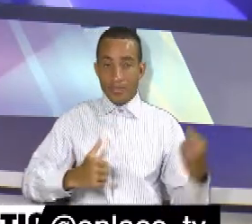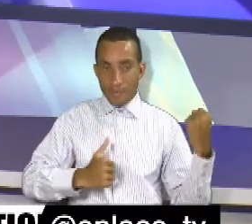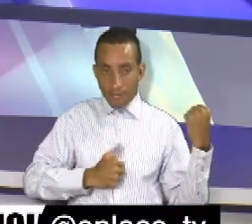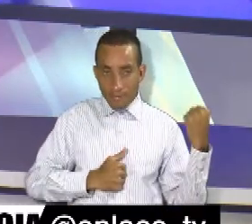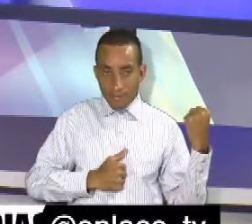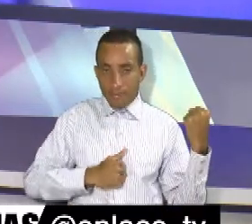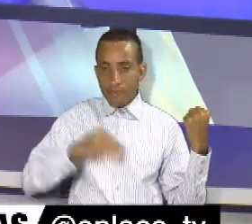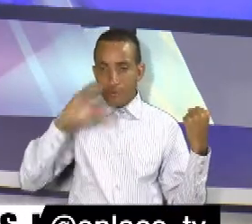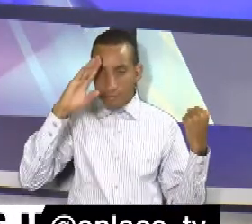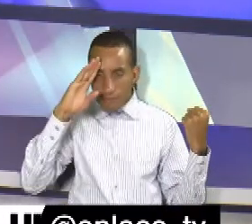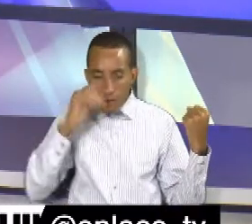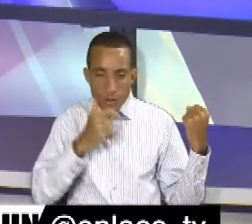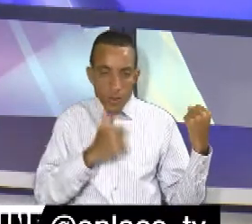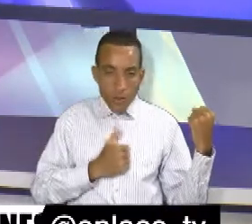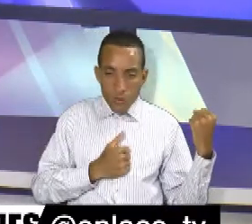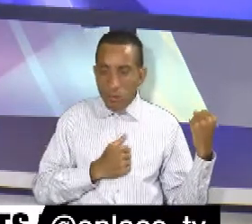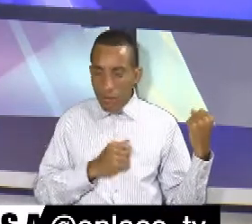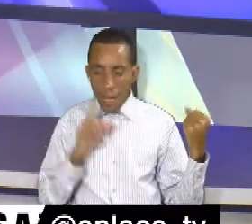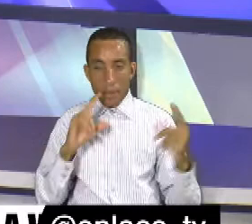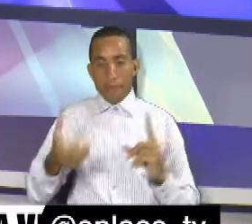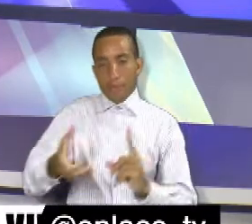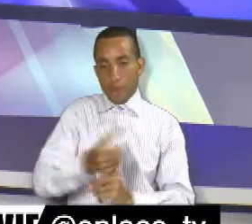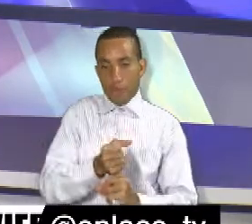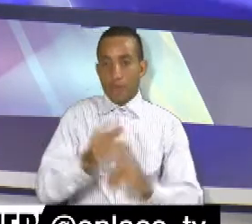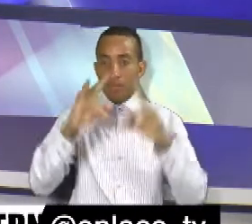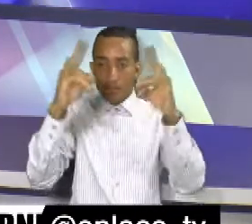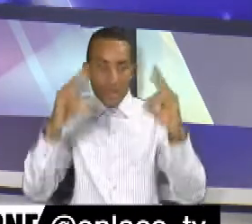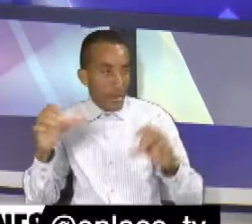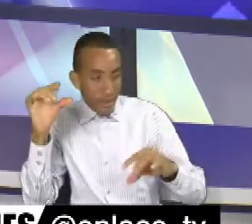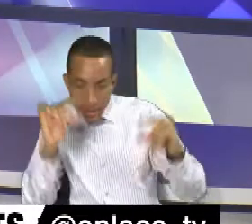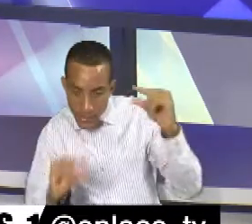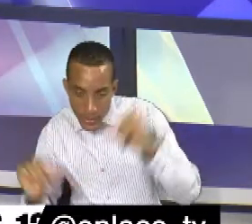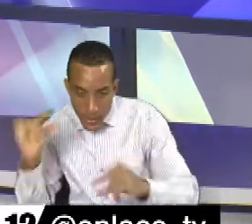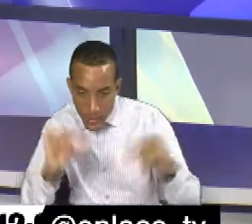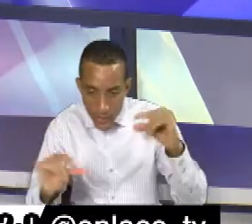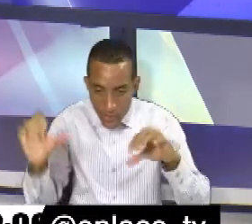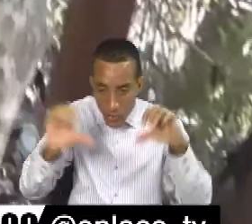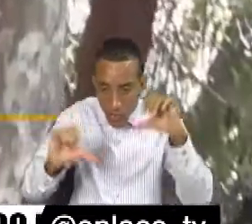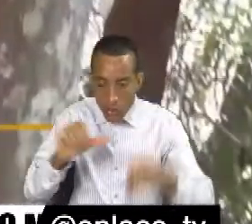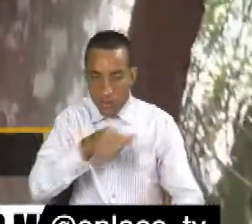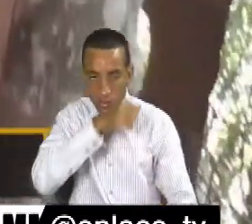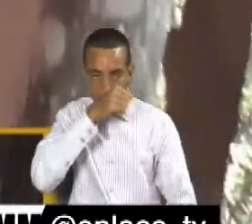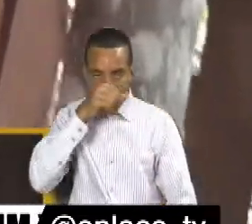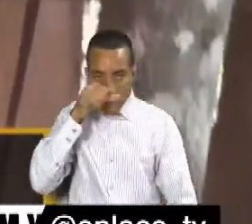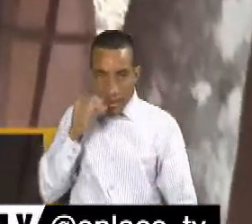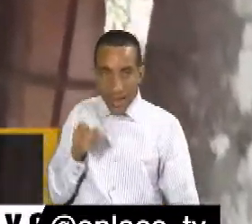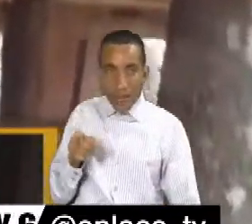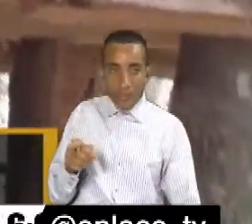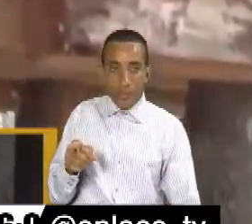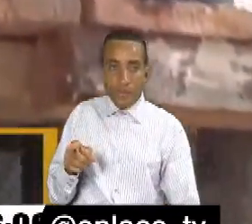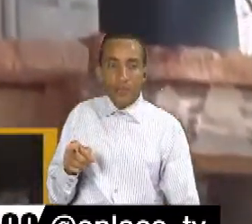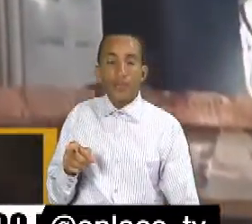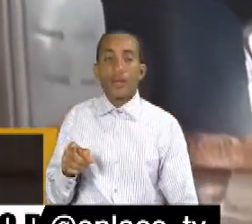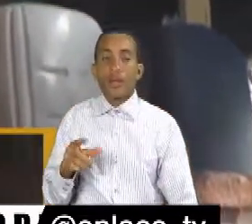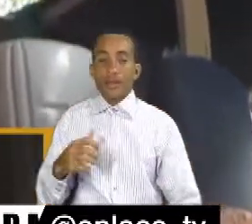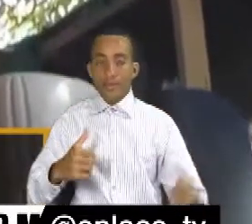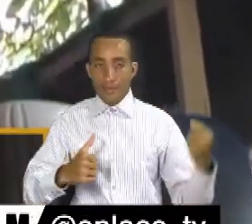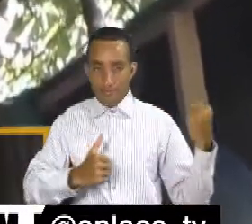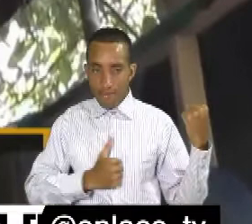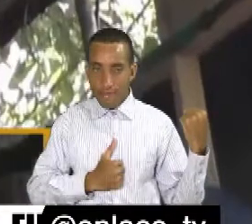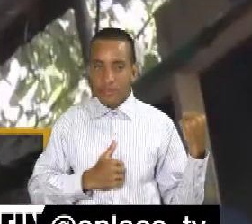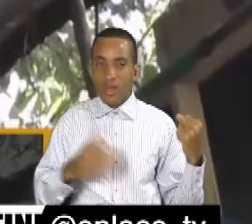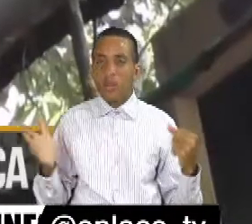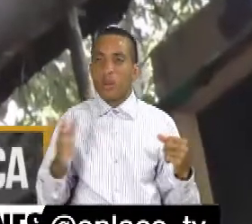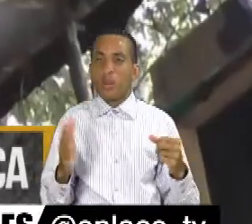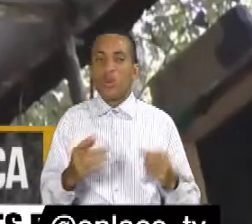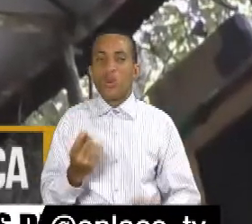procesamiento de base de coca. El depósito ilegal pertenecería al Clan del Golfo. La estructura, según las fuerzas militares, está evaluada en